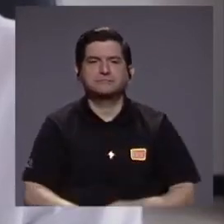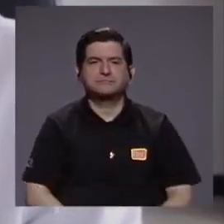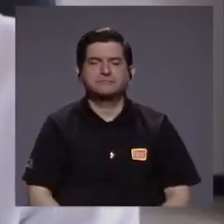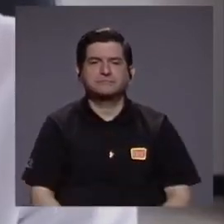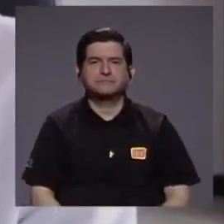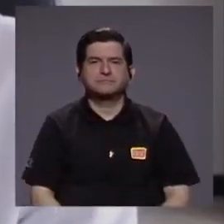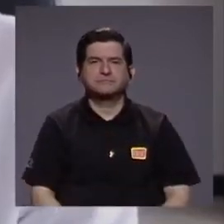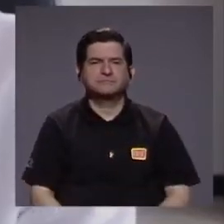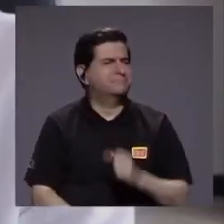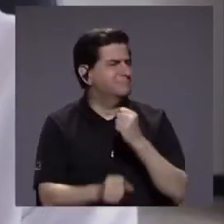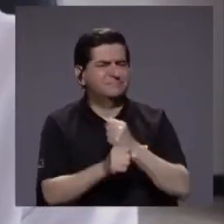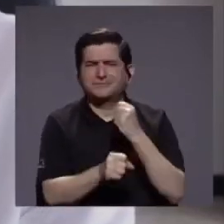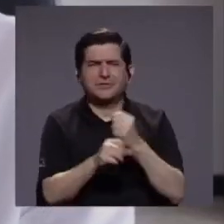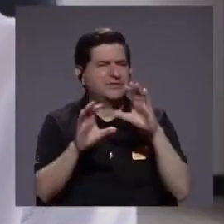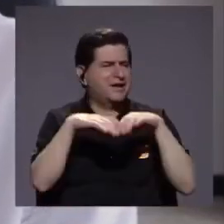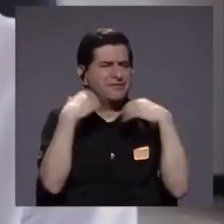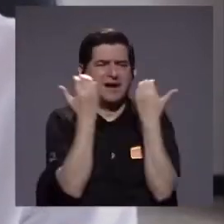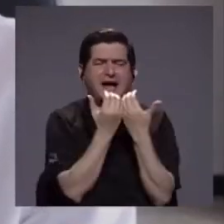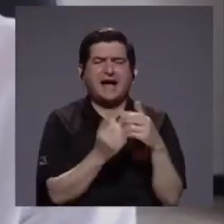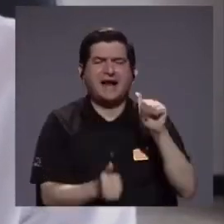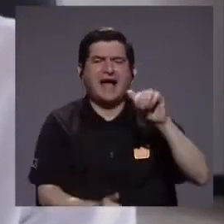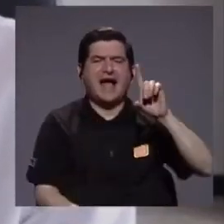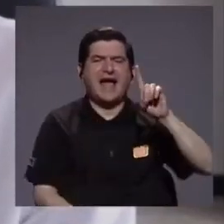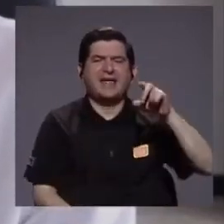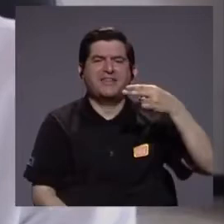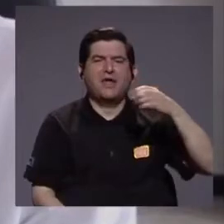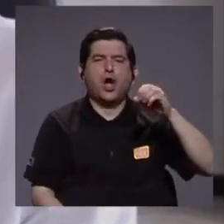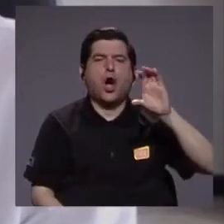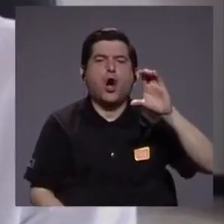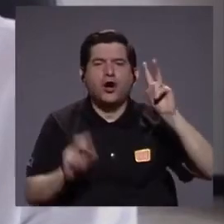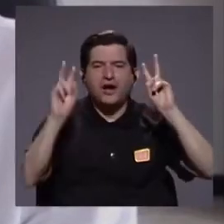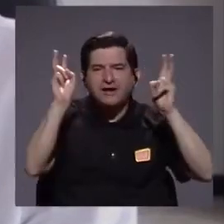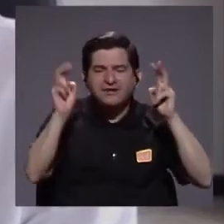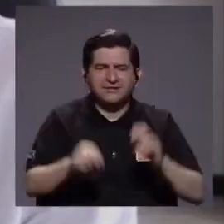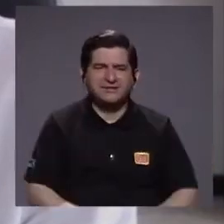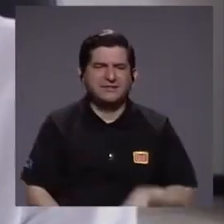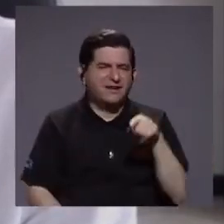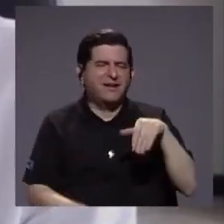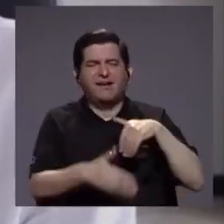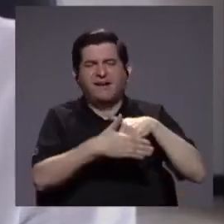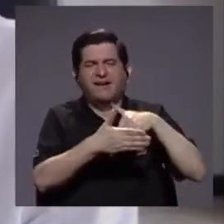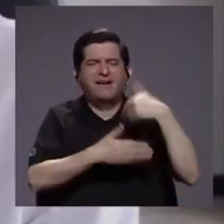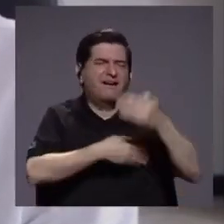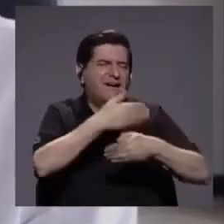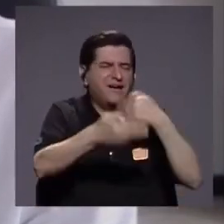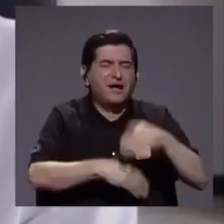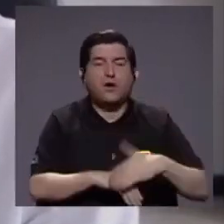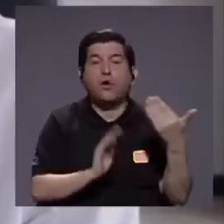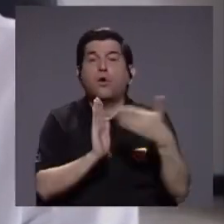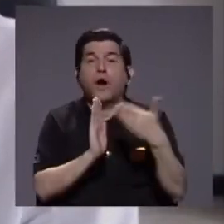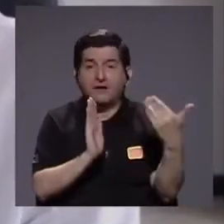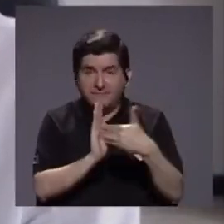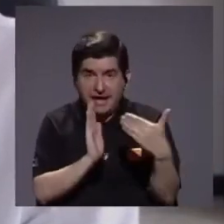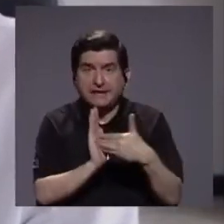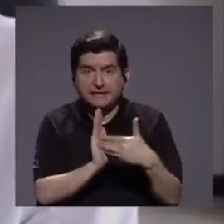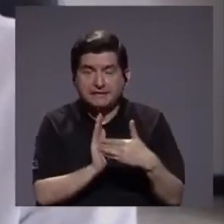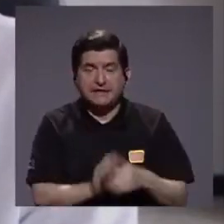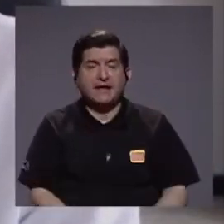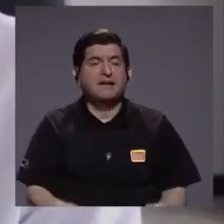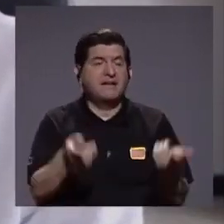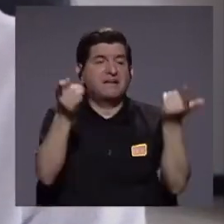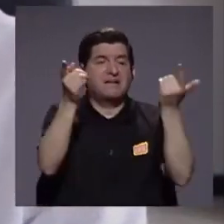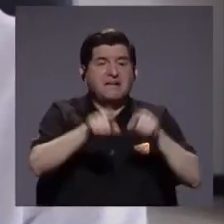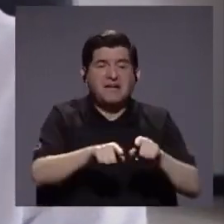No trabajaremos con comisiones ad hoc que generalmente van a entorpecer los procesos o pueden afectar y quedan los